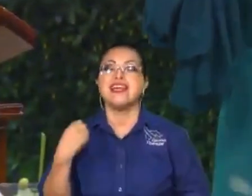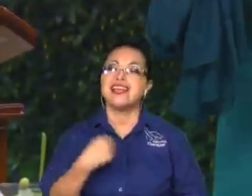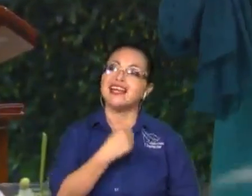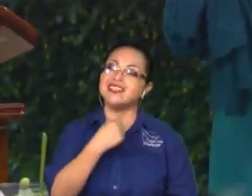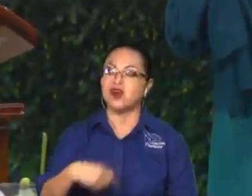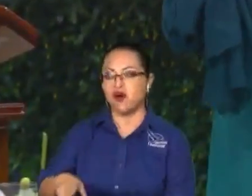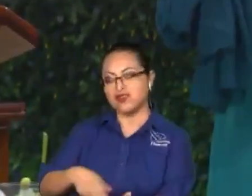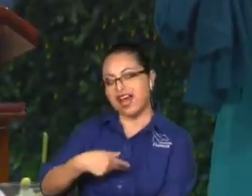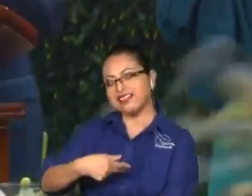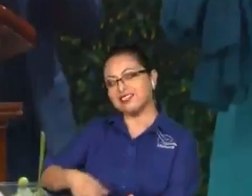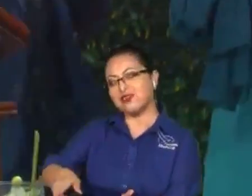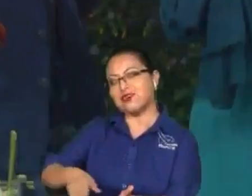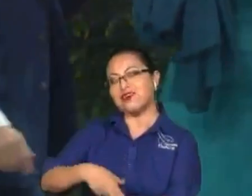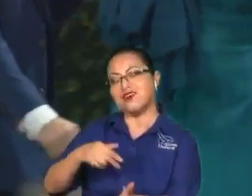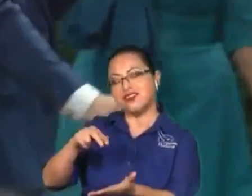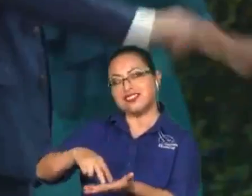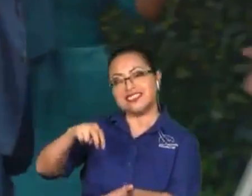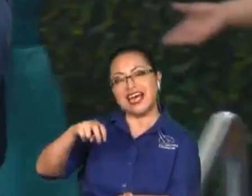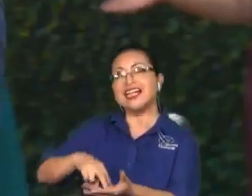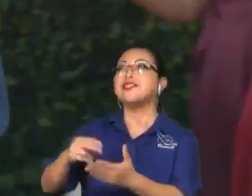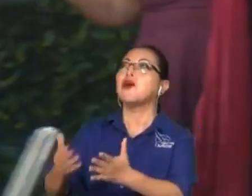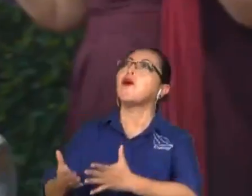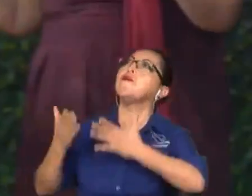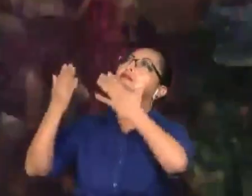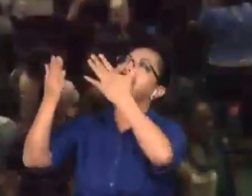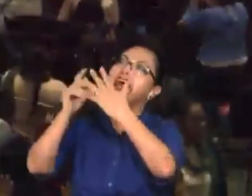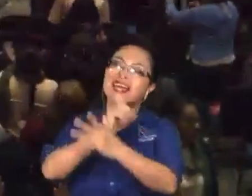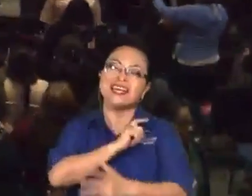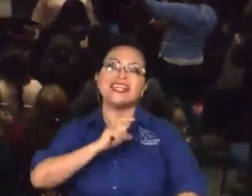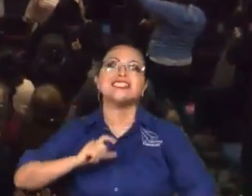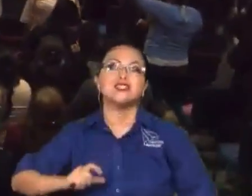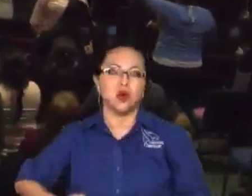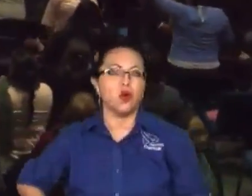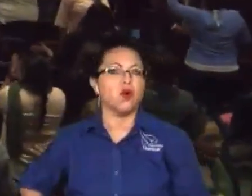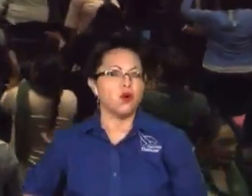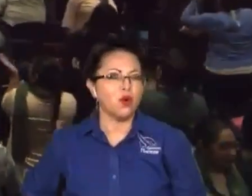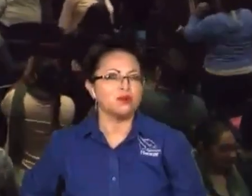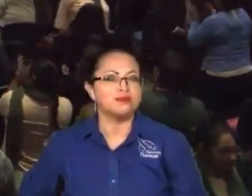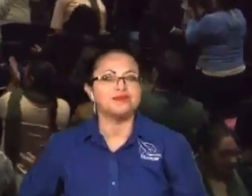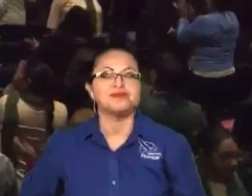corazón. Canto, danzo, salto para Cristo.